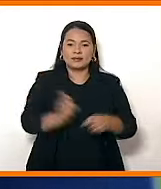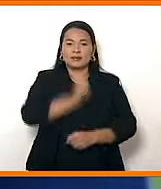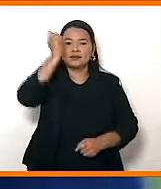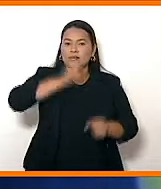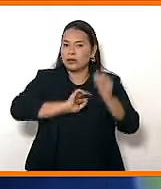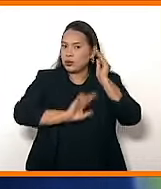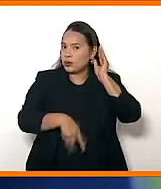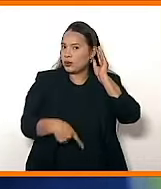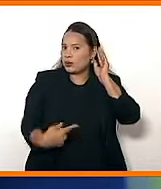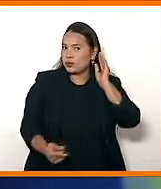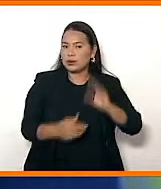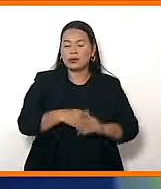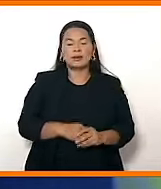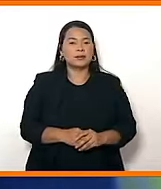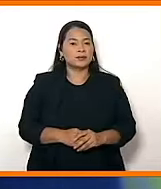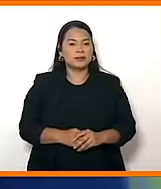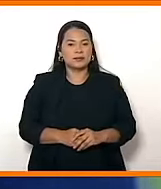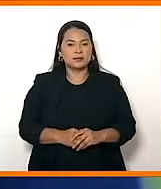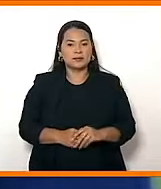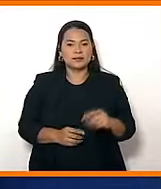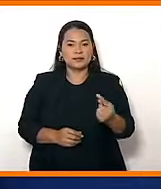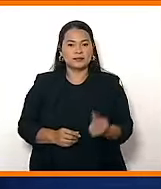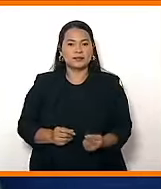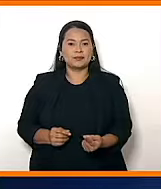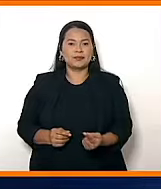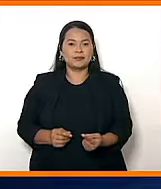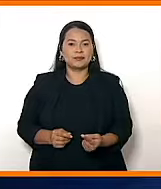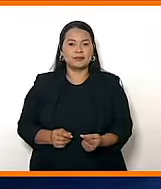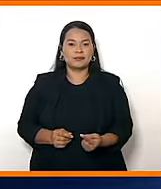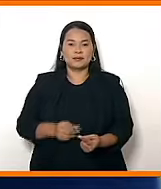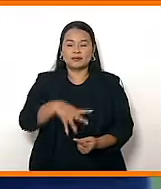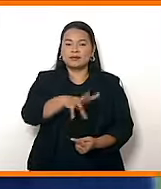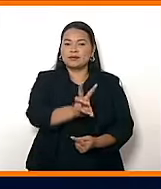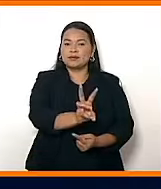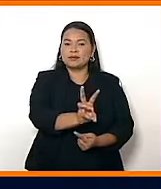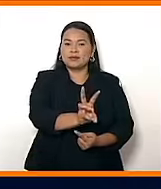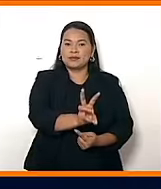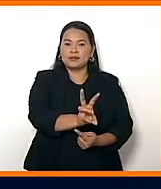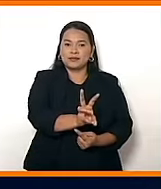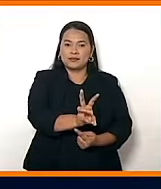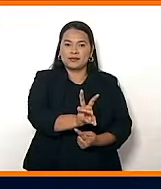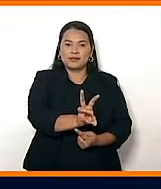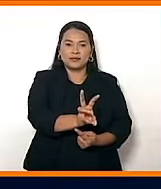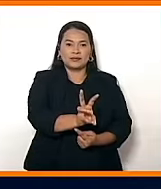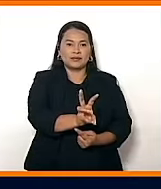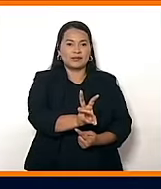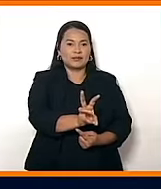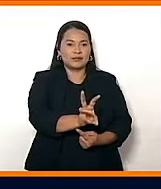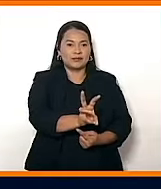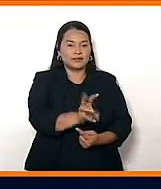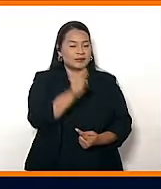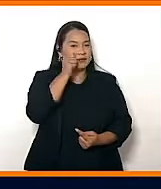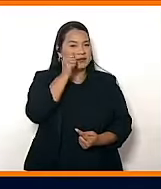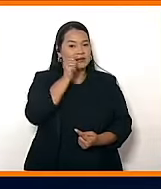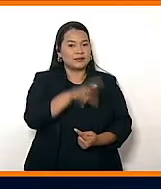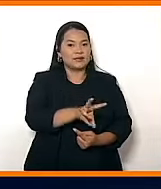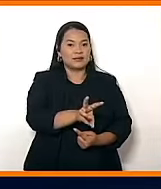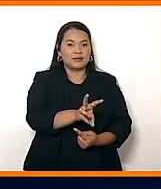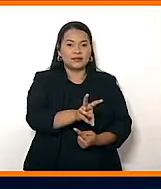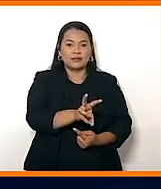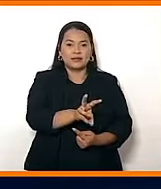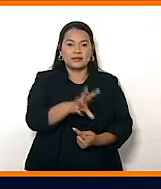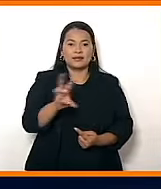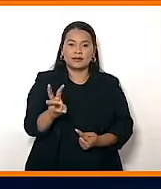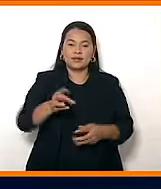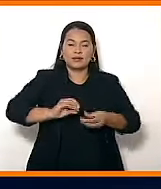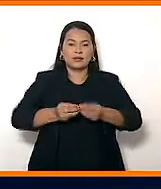forma ese número ganador en diaria, y este es el 6. Segundo dígito, atentos. 6.